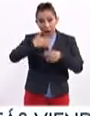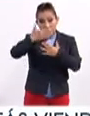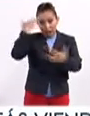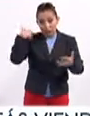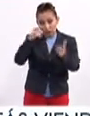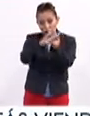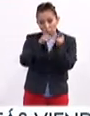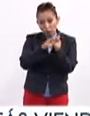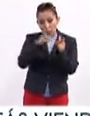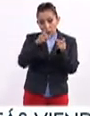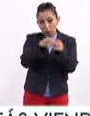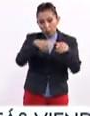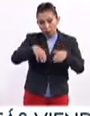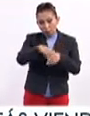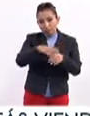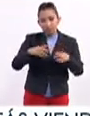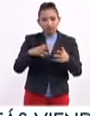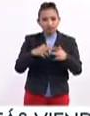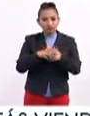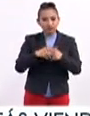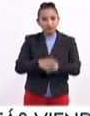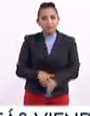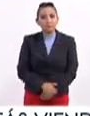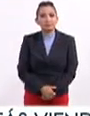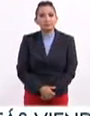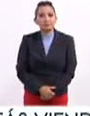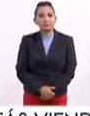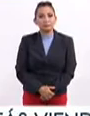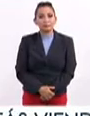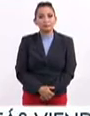estuvieron dentro de las filas revolucionarias.